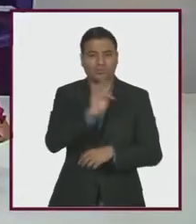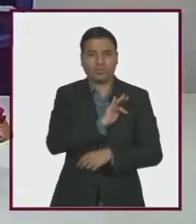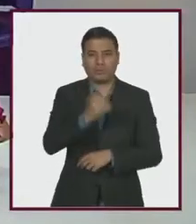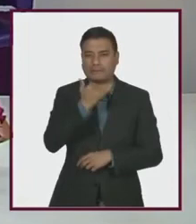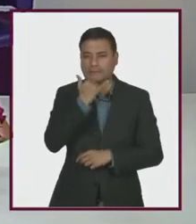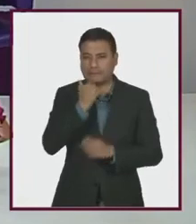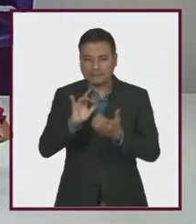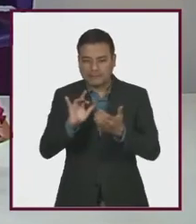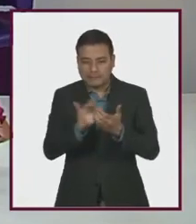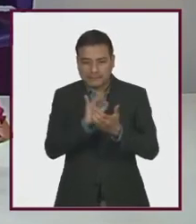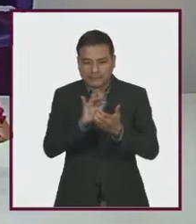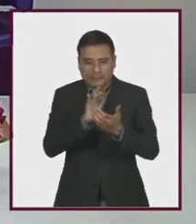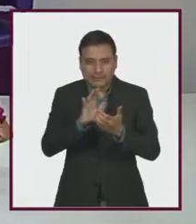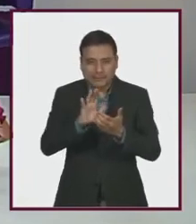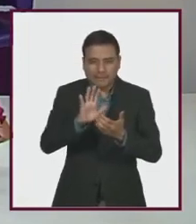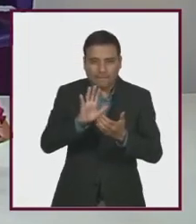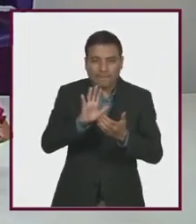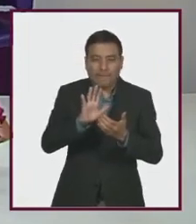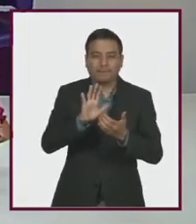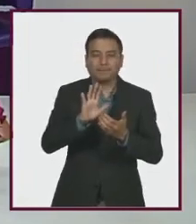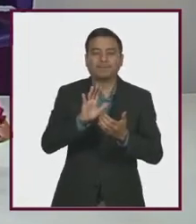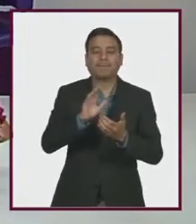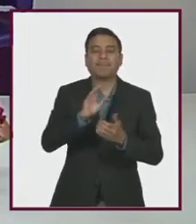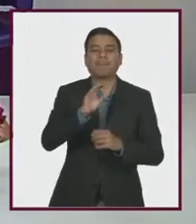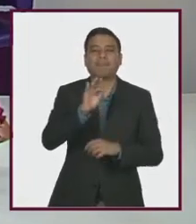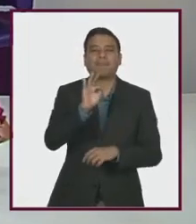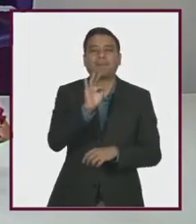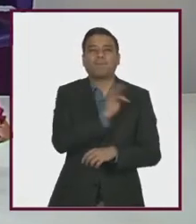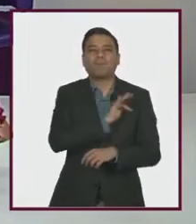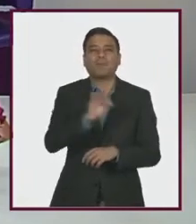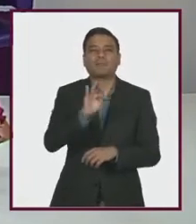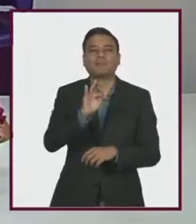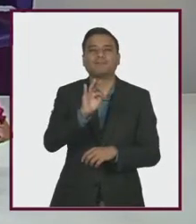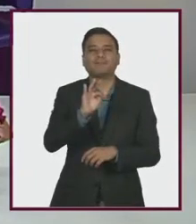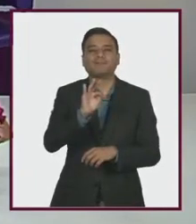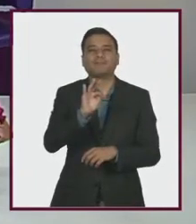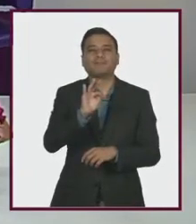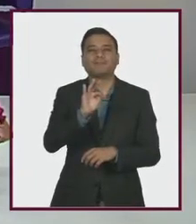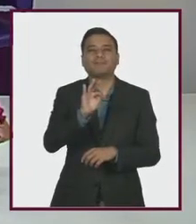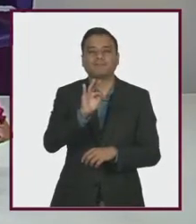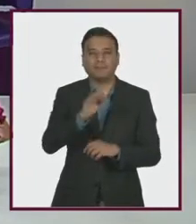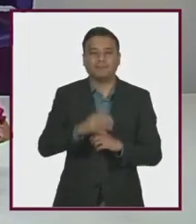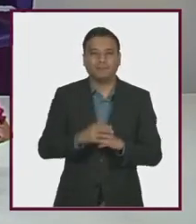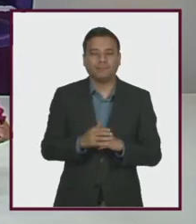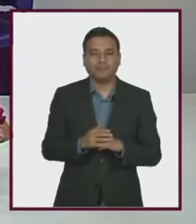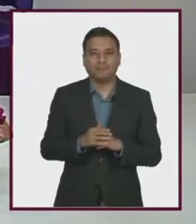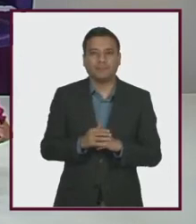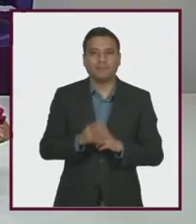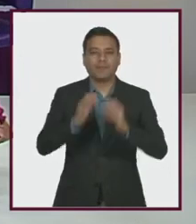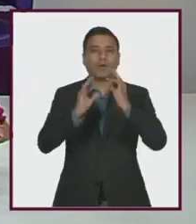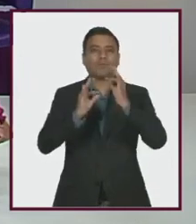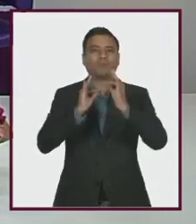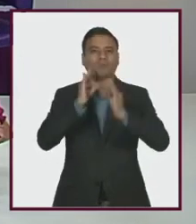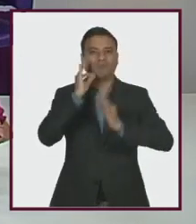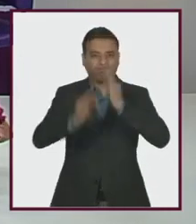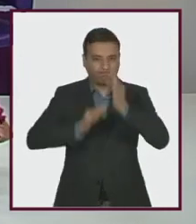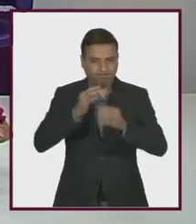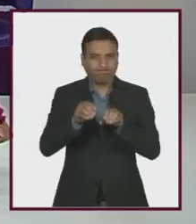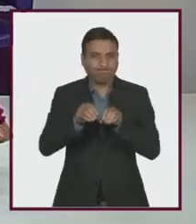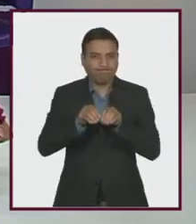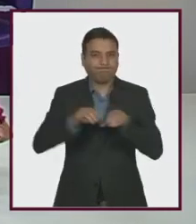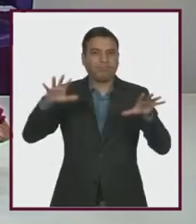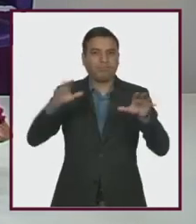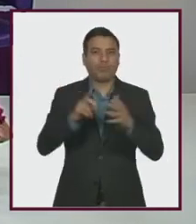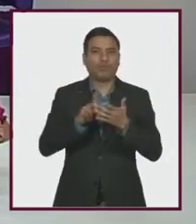poquito, para reducir, y más bien, para que estos programas traten de prevenir la inducción a